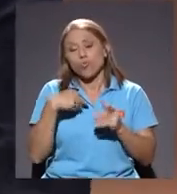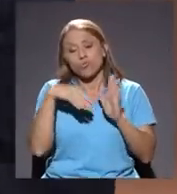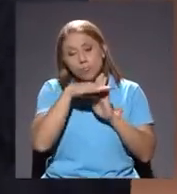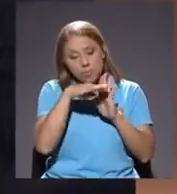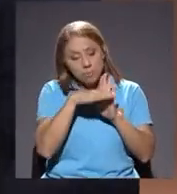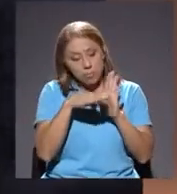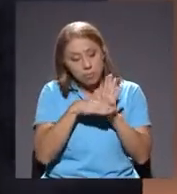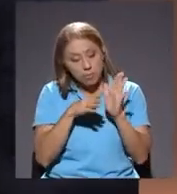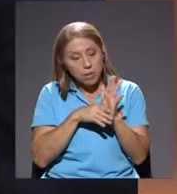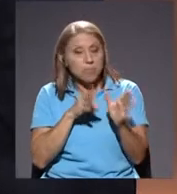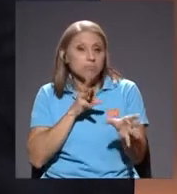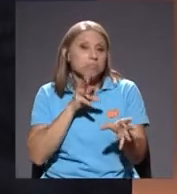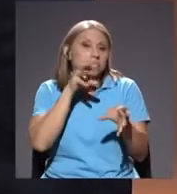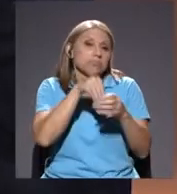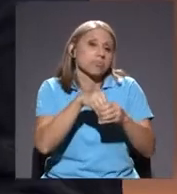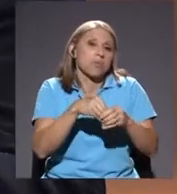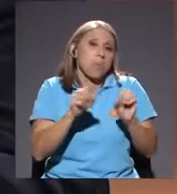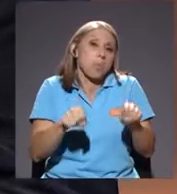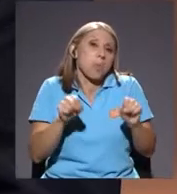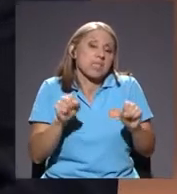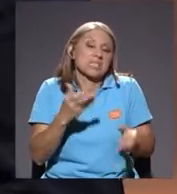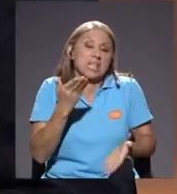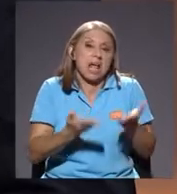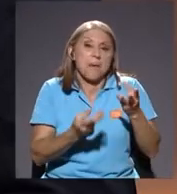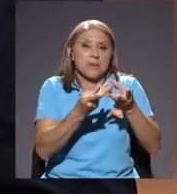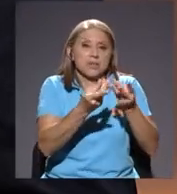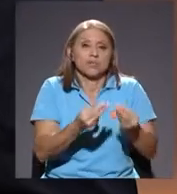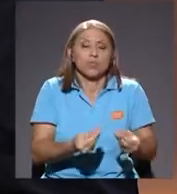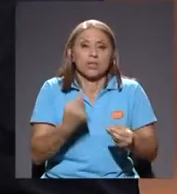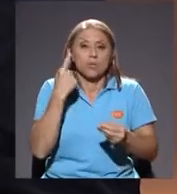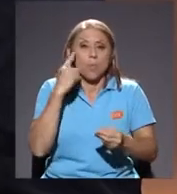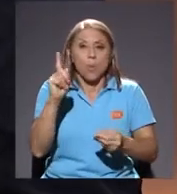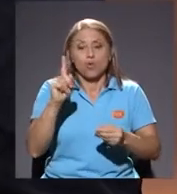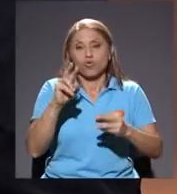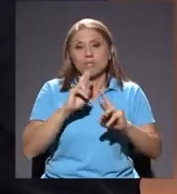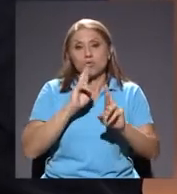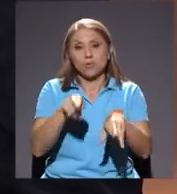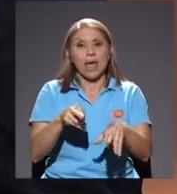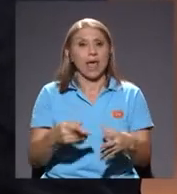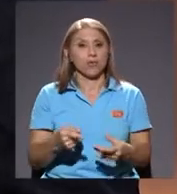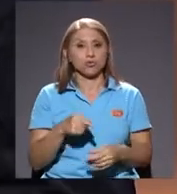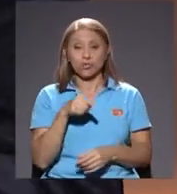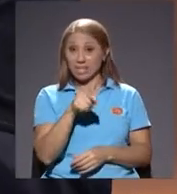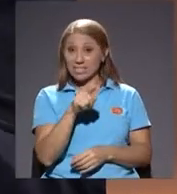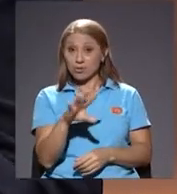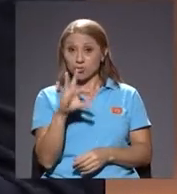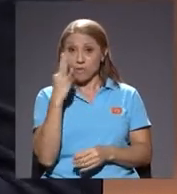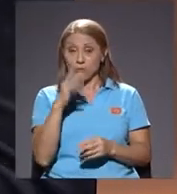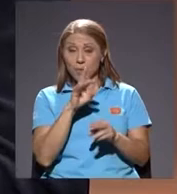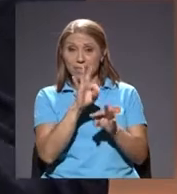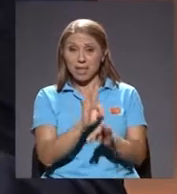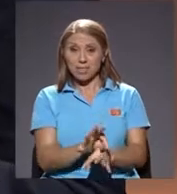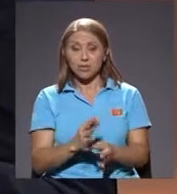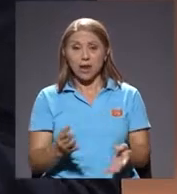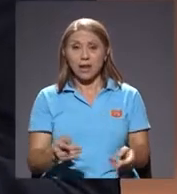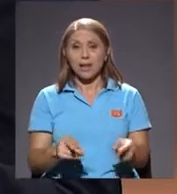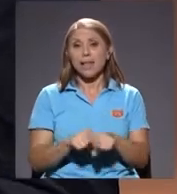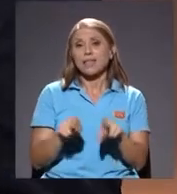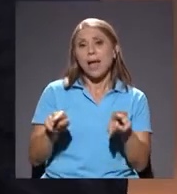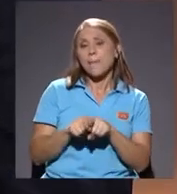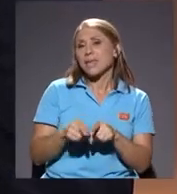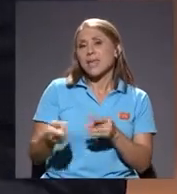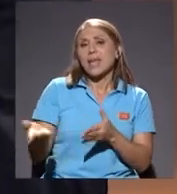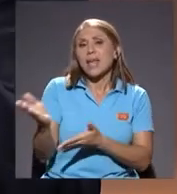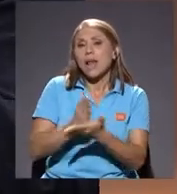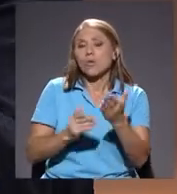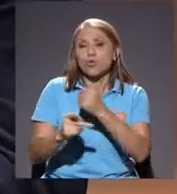presupuesto por resultados verdad que es digamos una de las de las formas tradicionales este hay alguna vinculación que también se hacen algunos